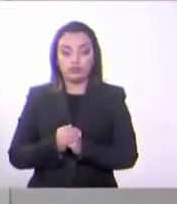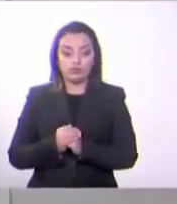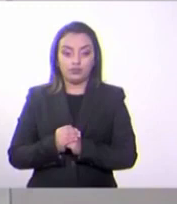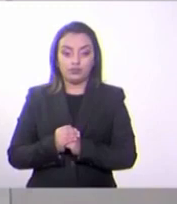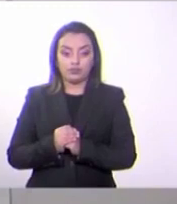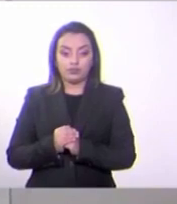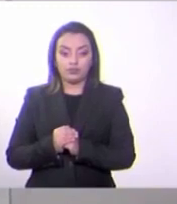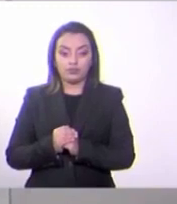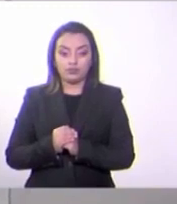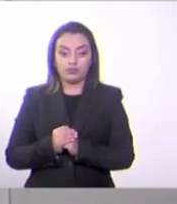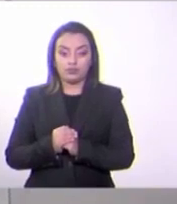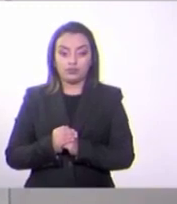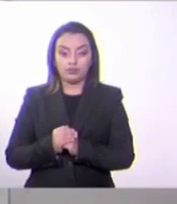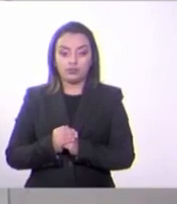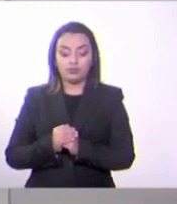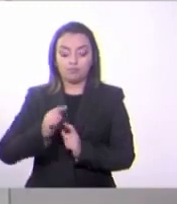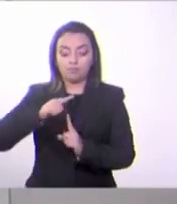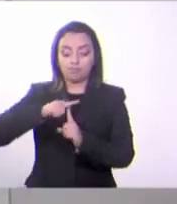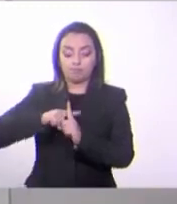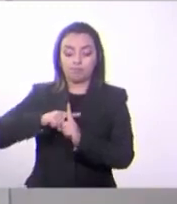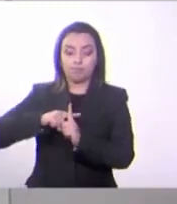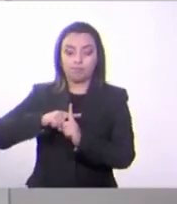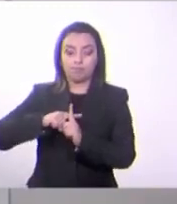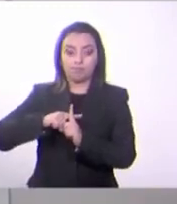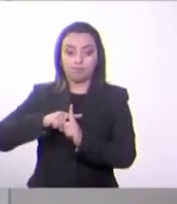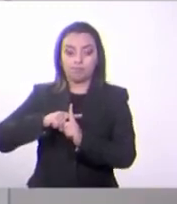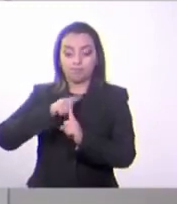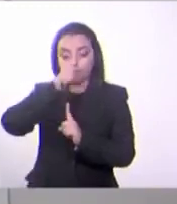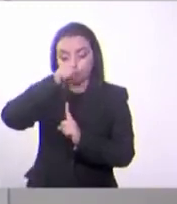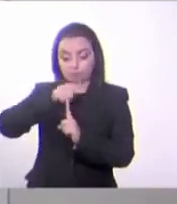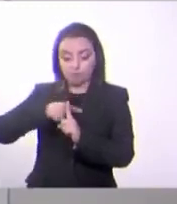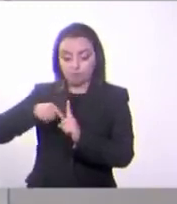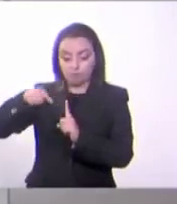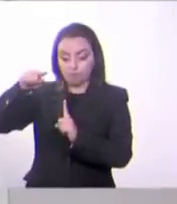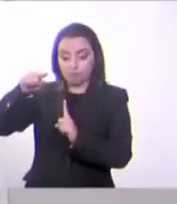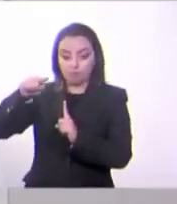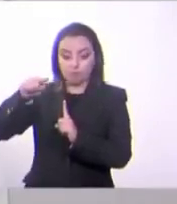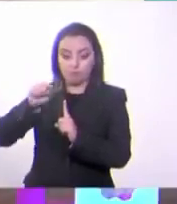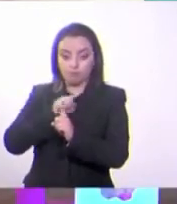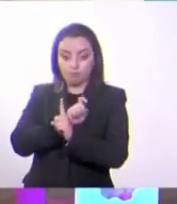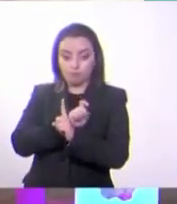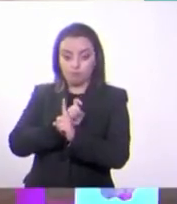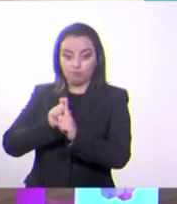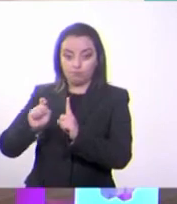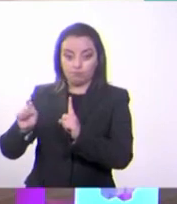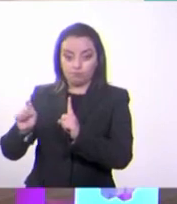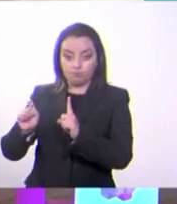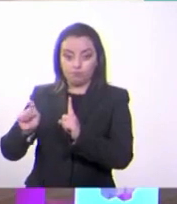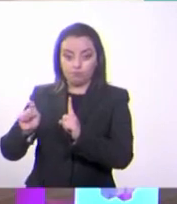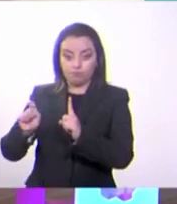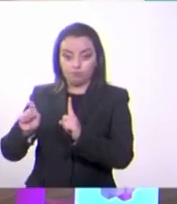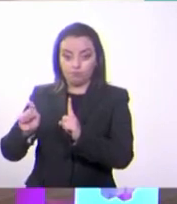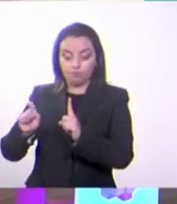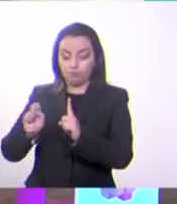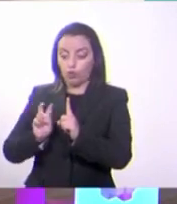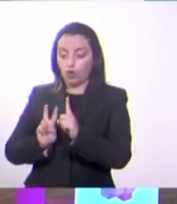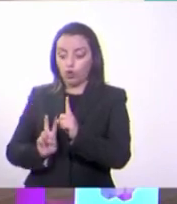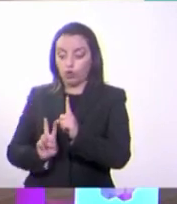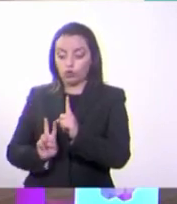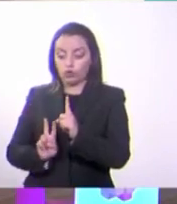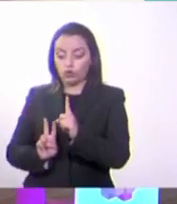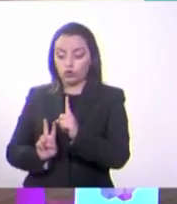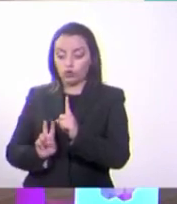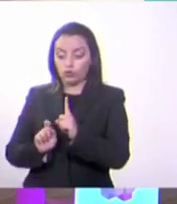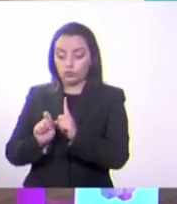Y luego acá, ¿verdad? Ahí está. Muy bien. O sea que en esta función, que es